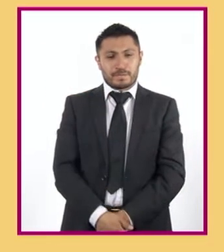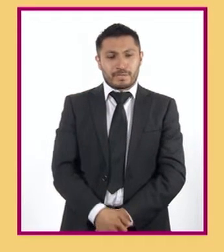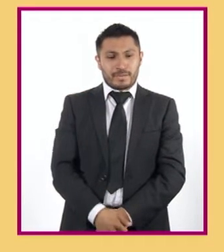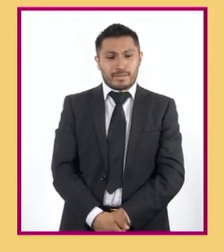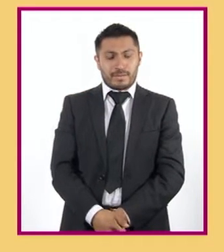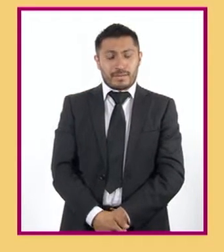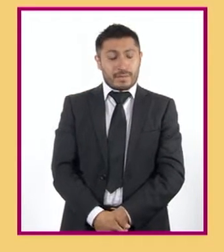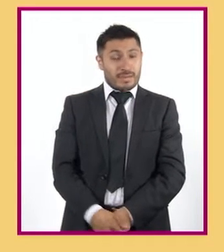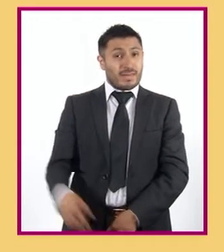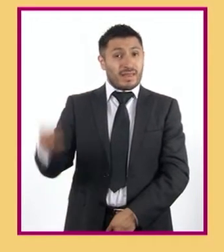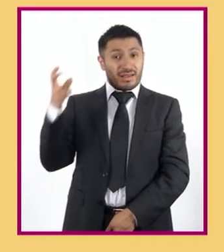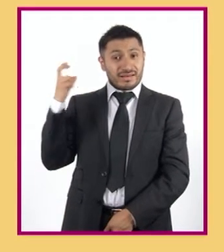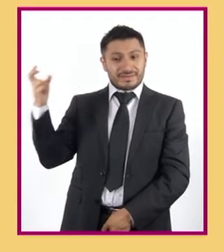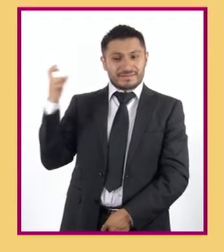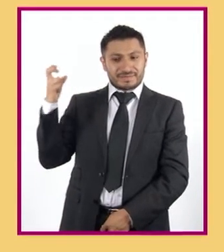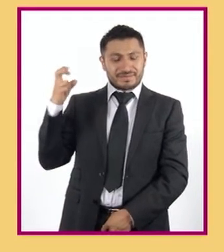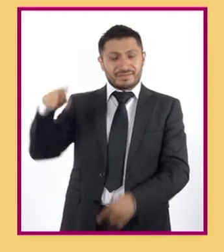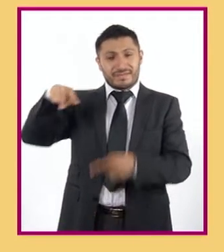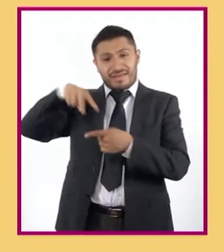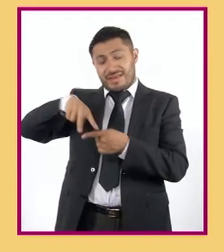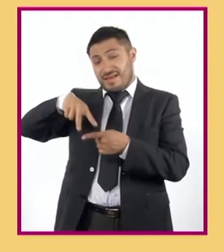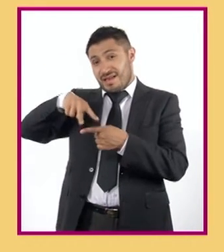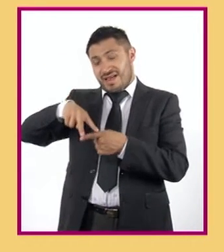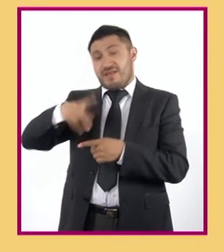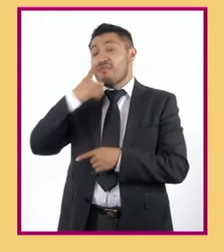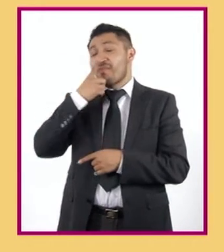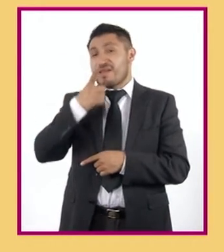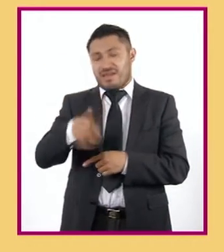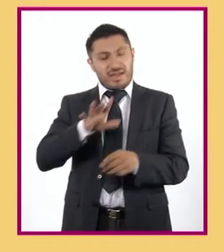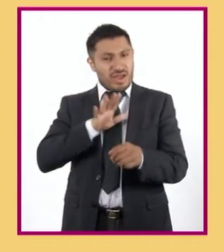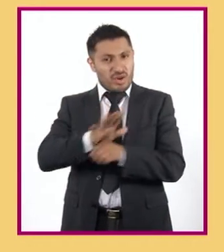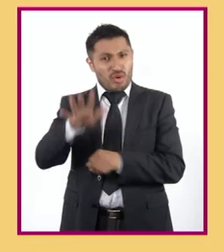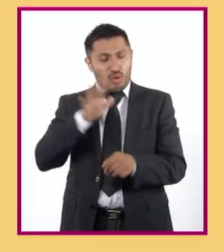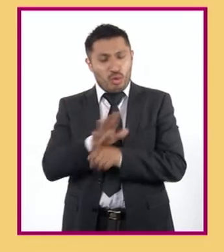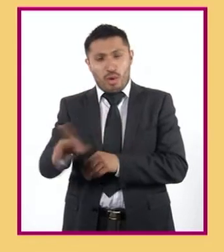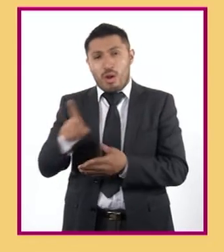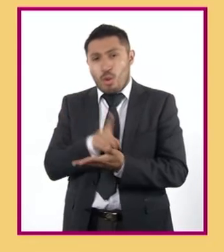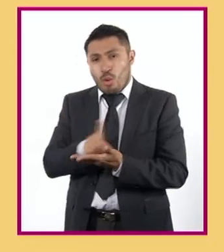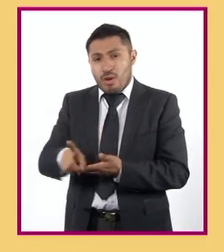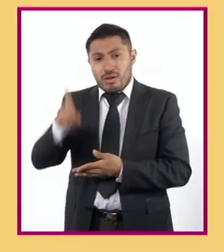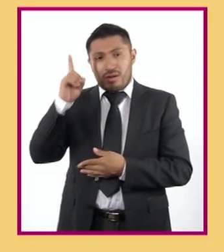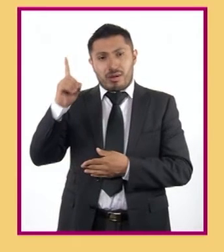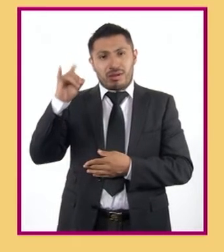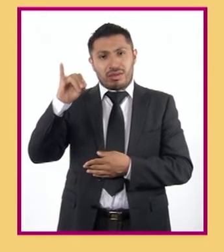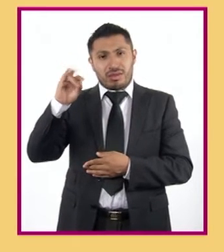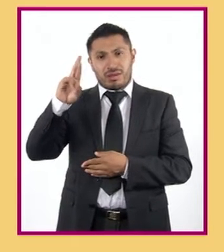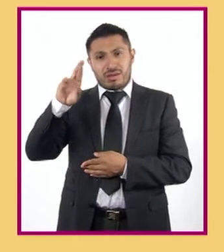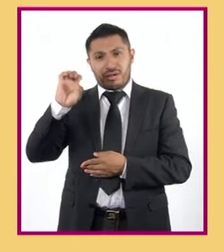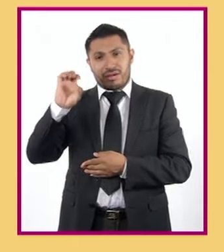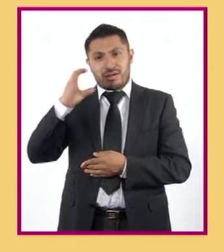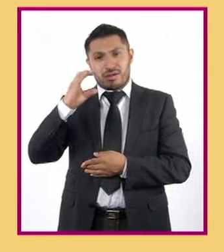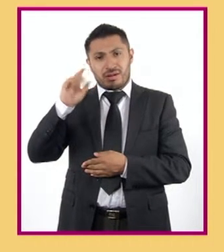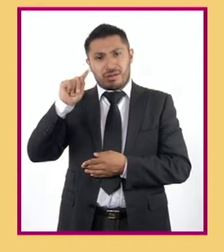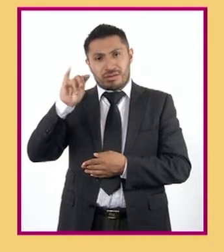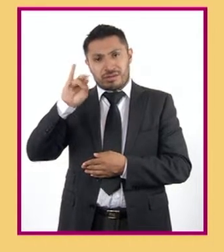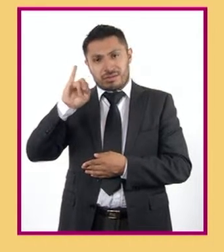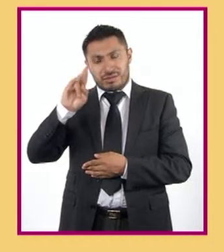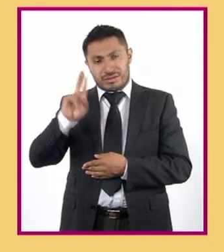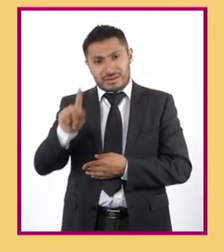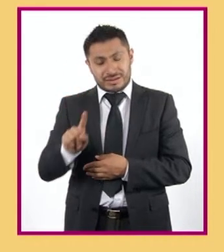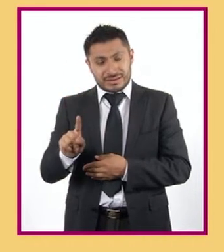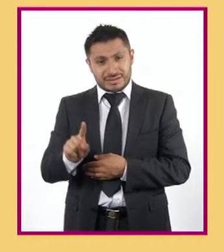En este caso, en el triángulo nos indican cuál será la directriz del movimiento, es decir, la